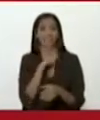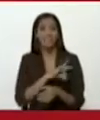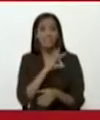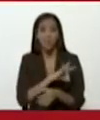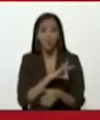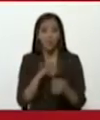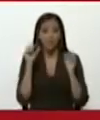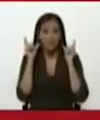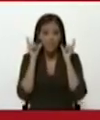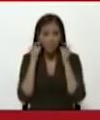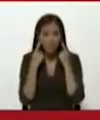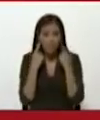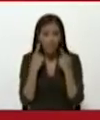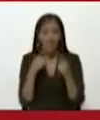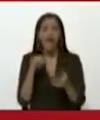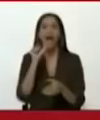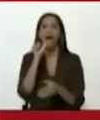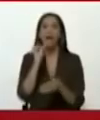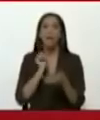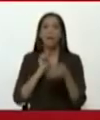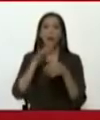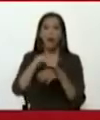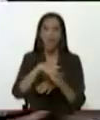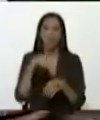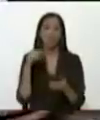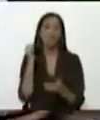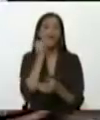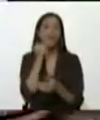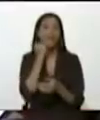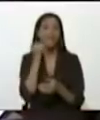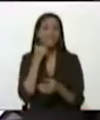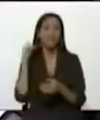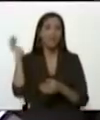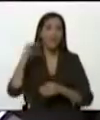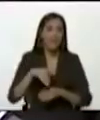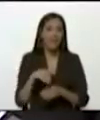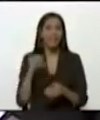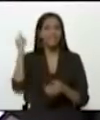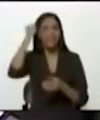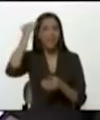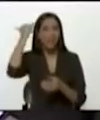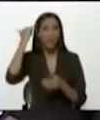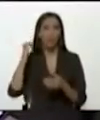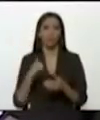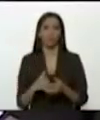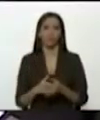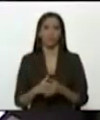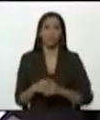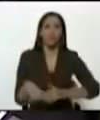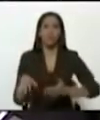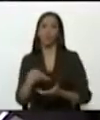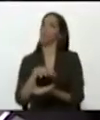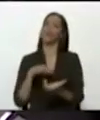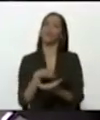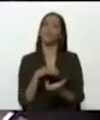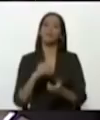escuchen. El agua. De Valencia. Agua. Valencia, Maracay, ¿ah? Yaracuy. Los problemas de agua.